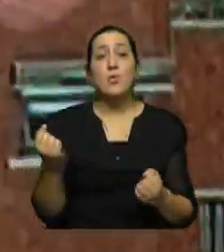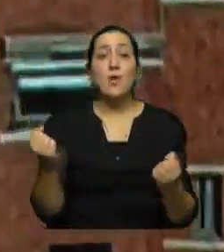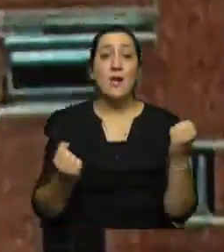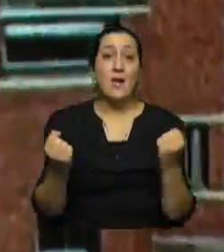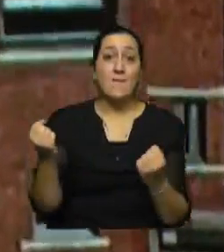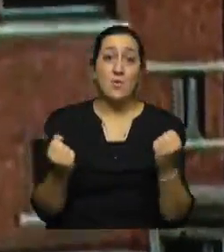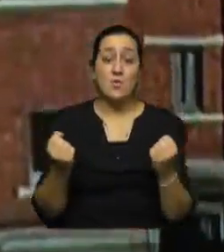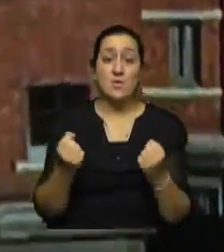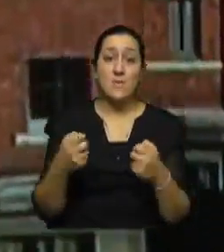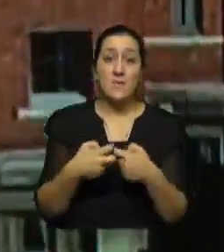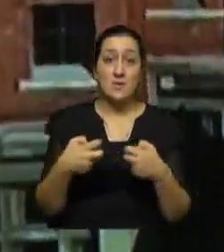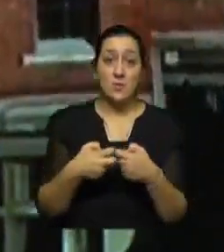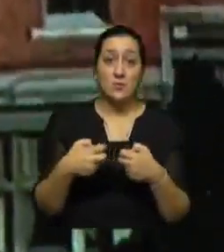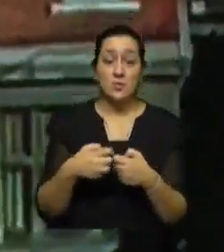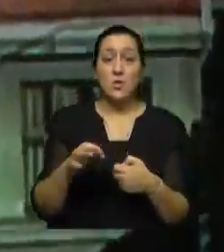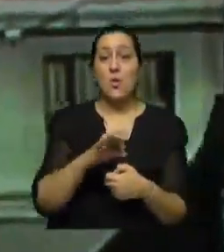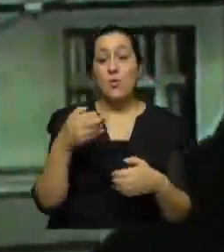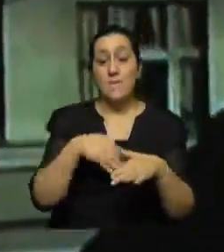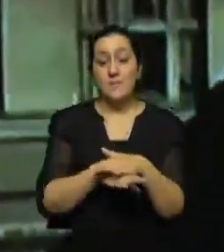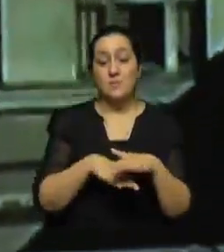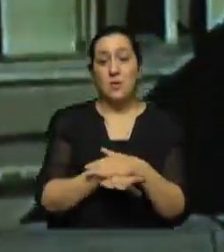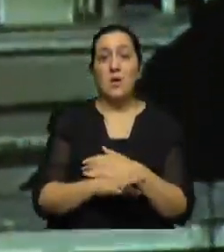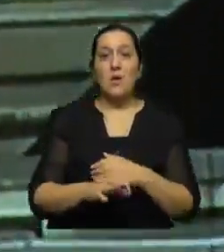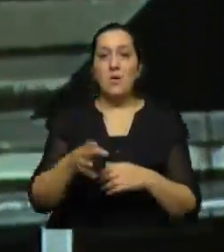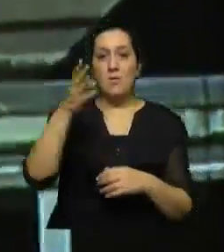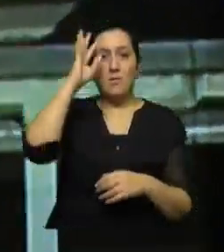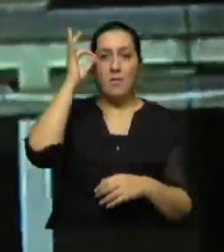pedregullo, por ejemplo? ¿Cuánto les puede salir una impresora? ¿Sabes qué?